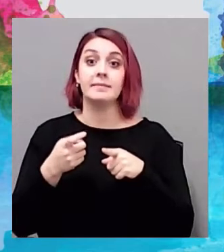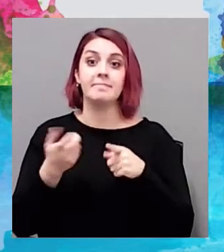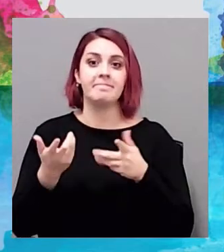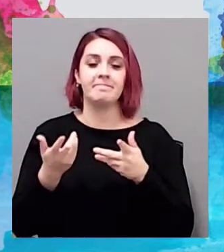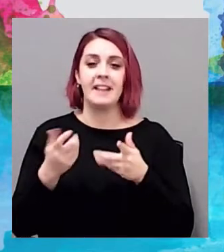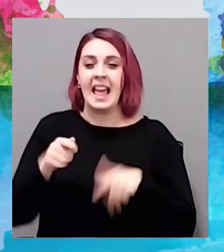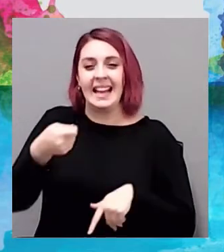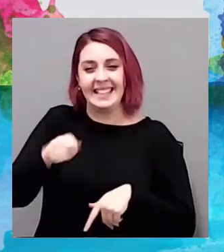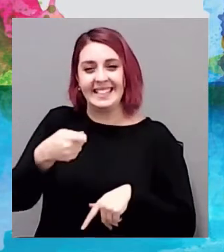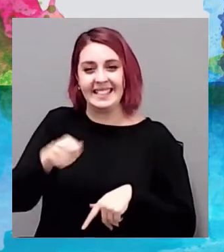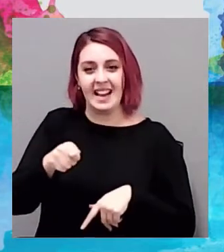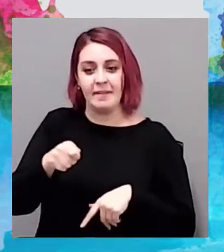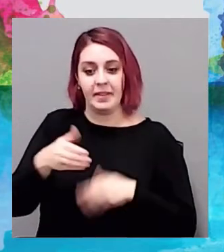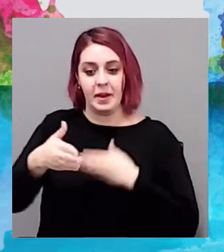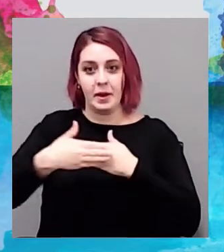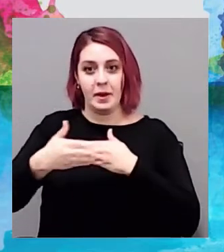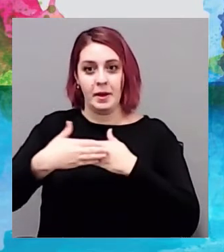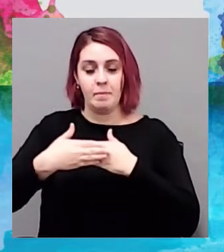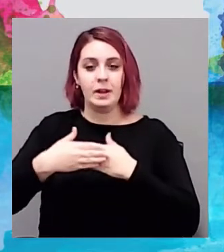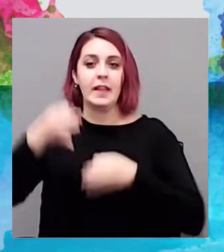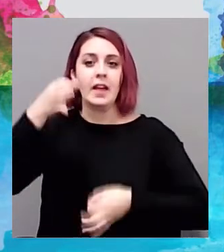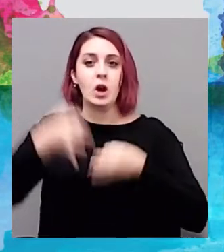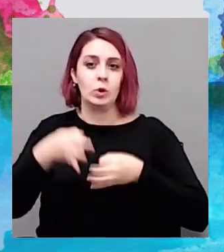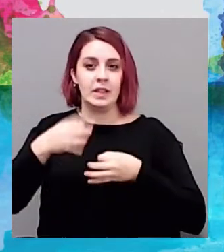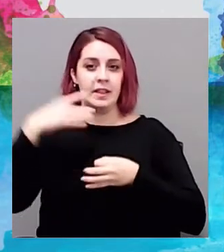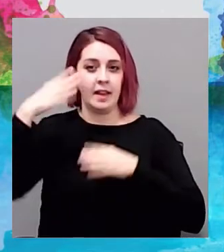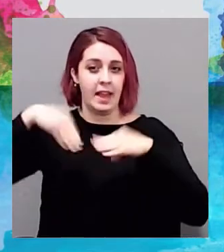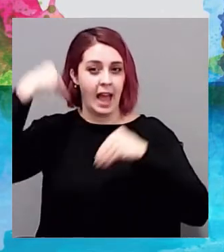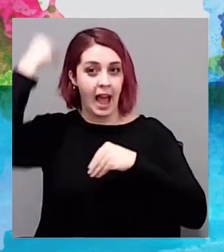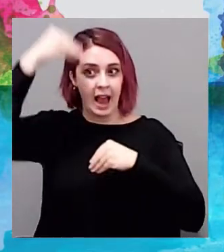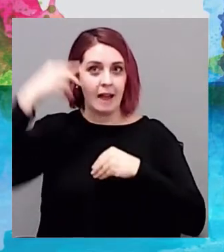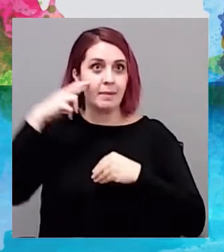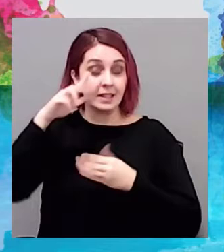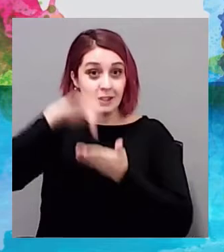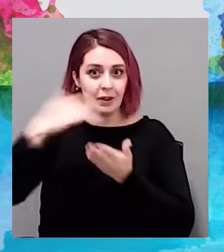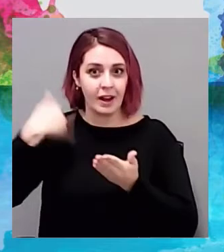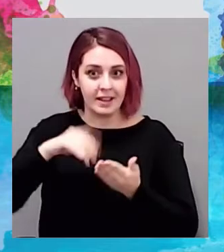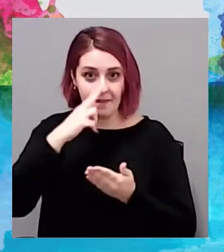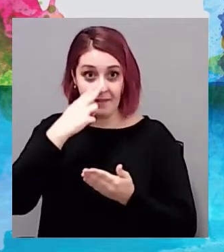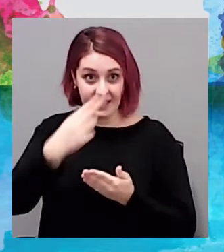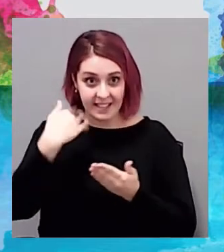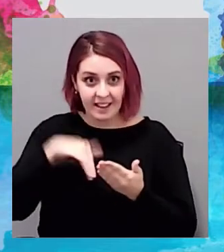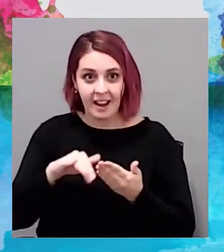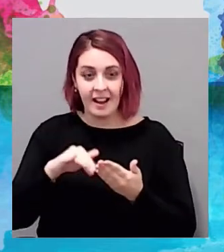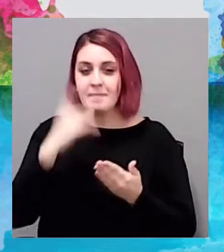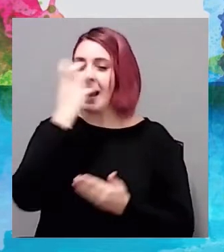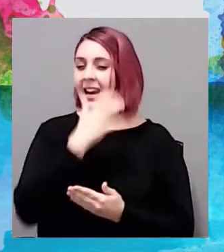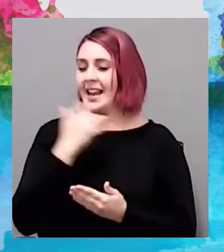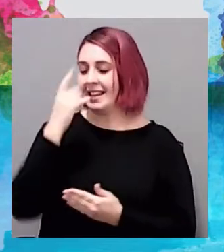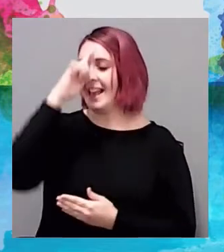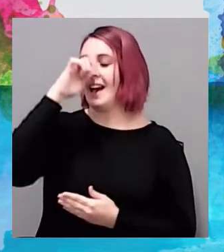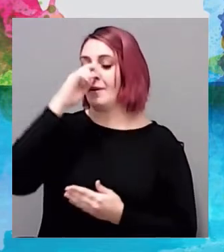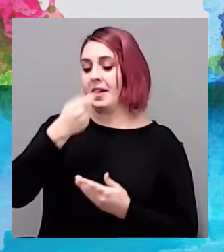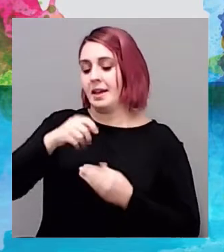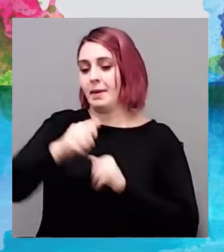llave que abre la puerta de la justicia en la Alhambra. Quien la haya visitado quizás recuerda la leyenda, y todo esto pues